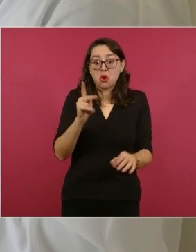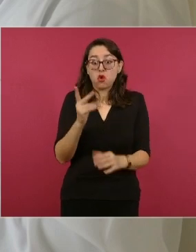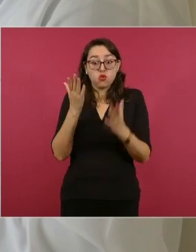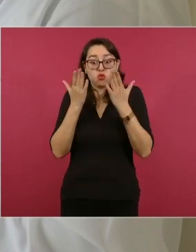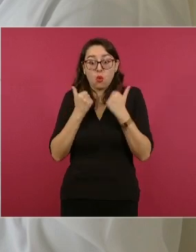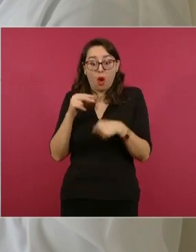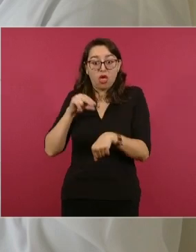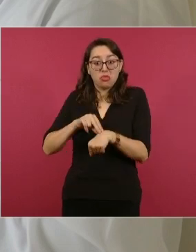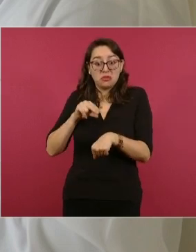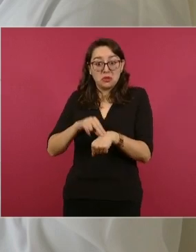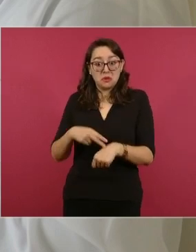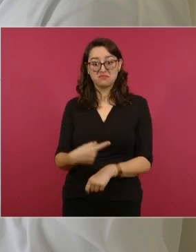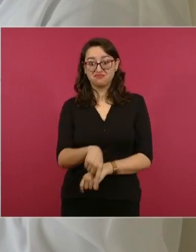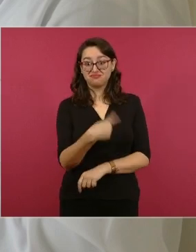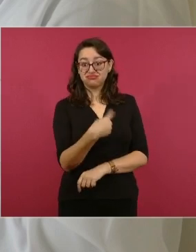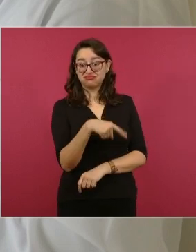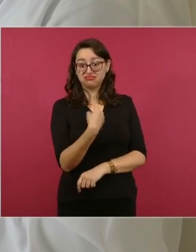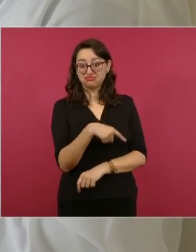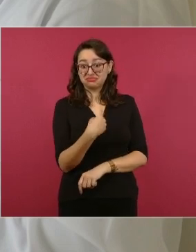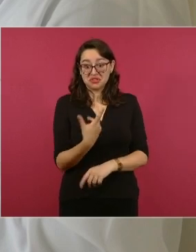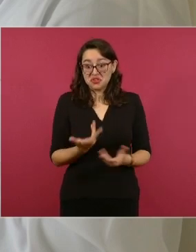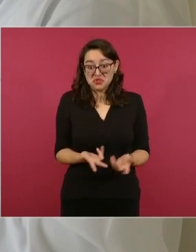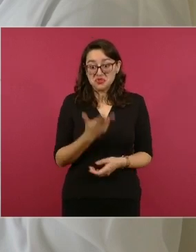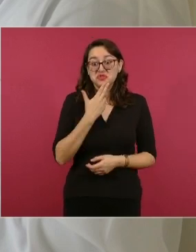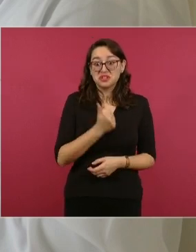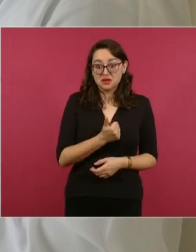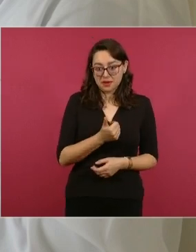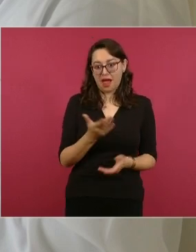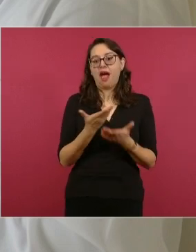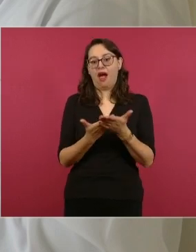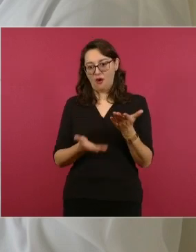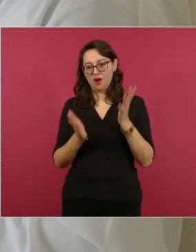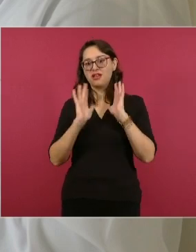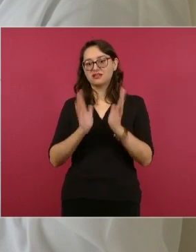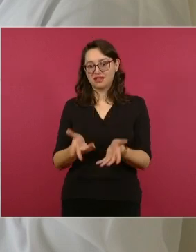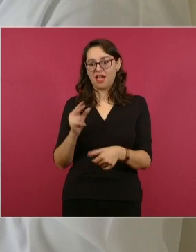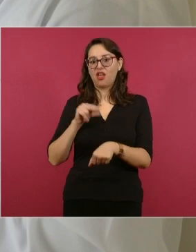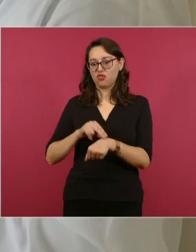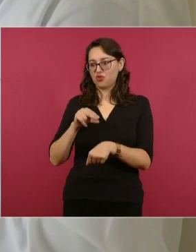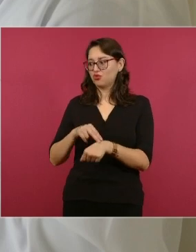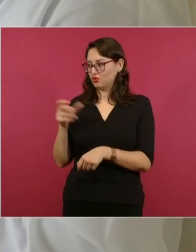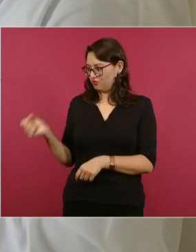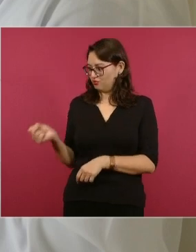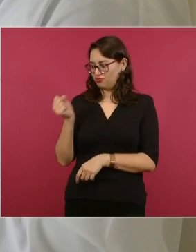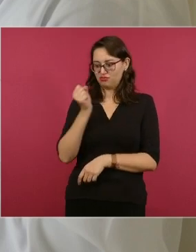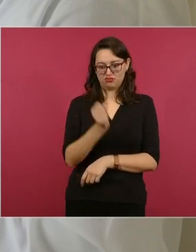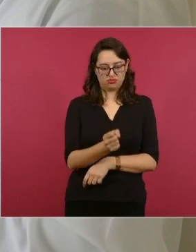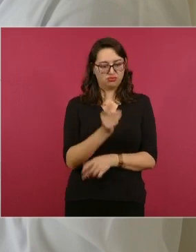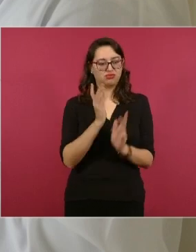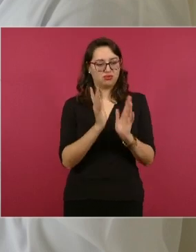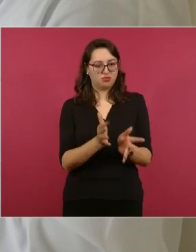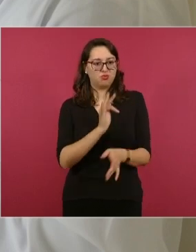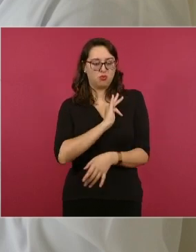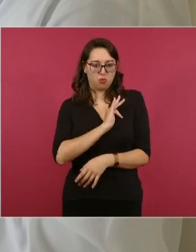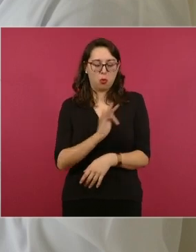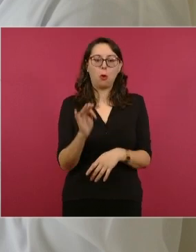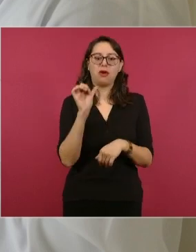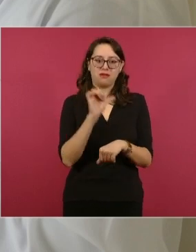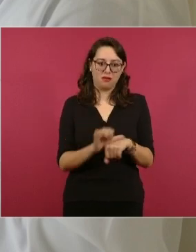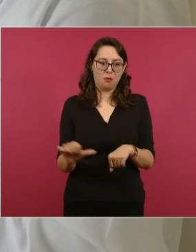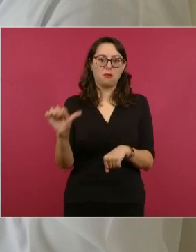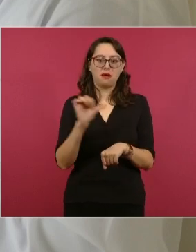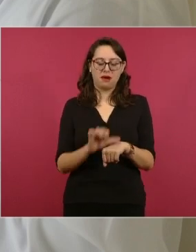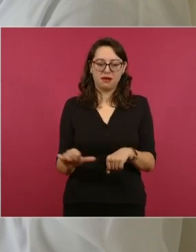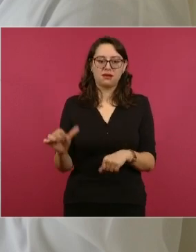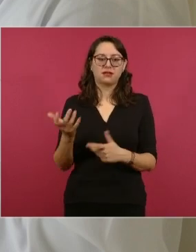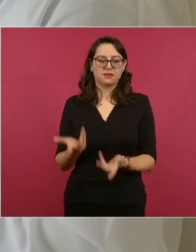un anestesiólogo para llevar a cabo una cirugía. Estas 23,000 cirugías simplemente no hubieran ocurrido sin la presencia de los médicos y médicas